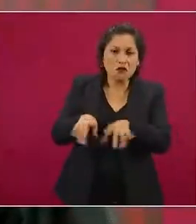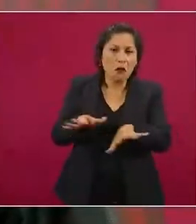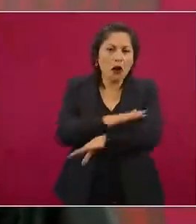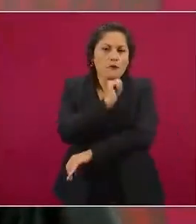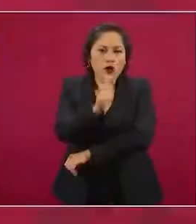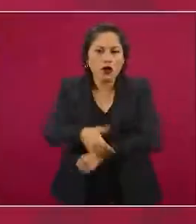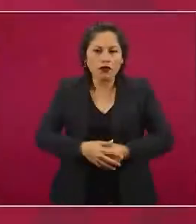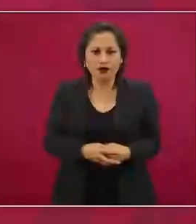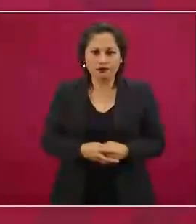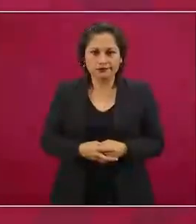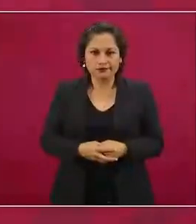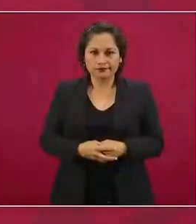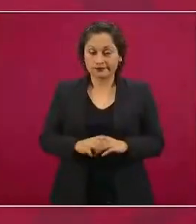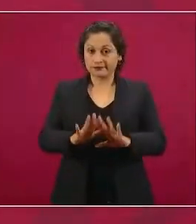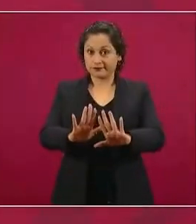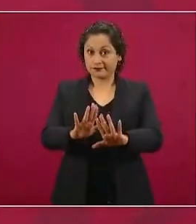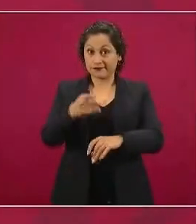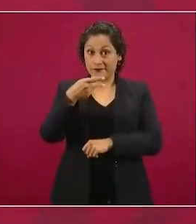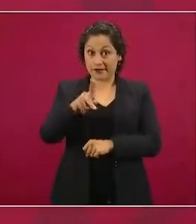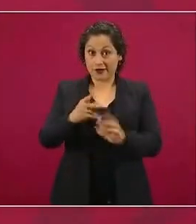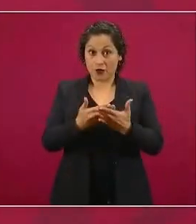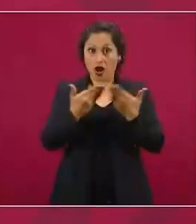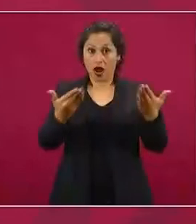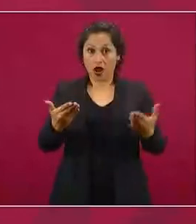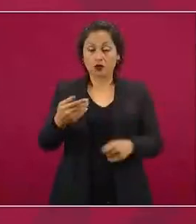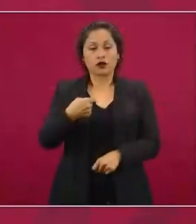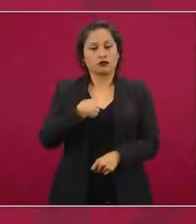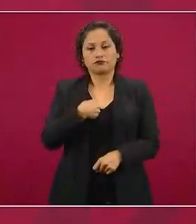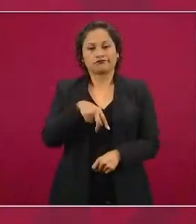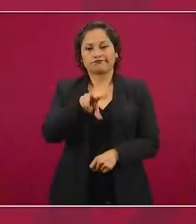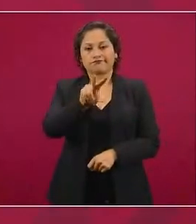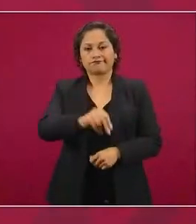Yo creo que por eso no nos